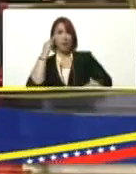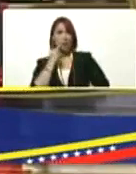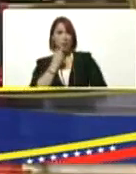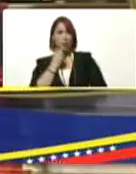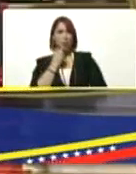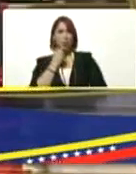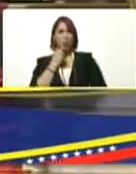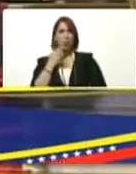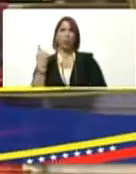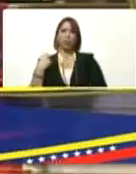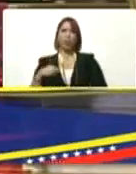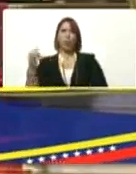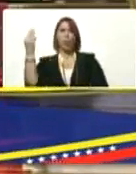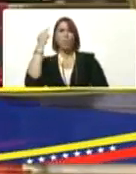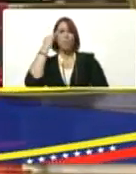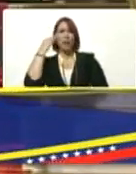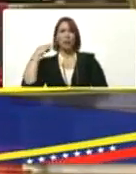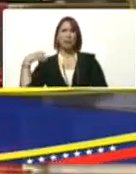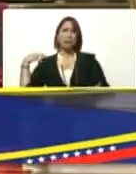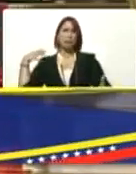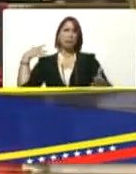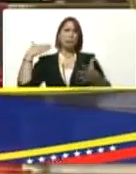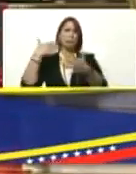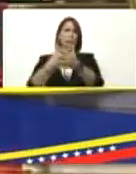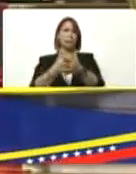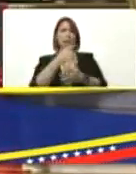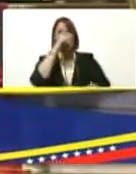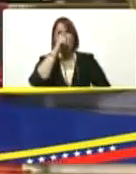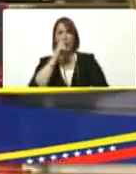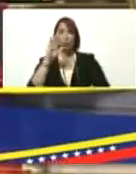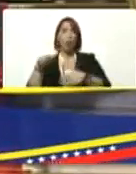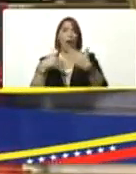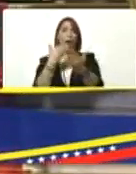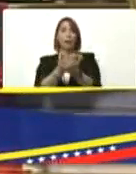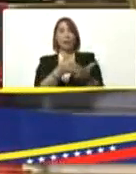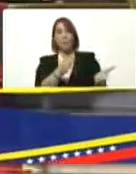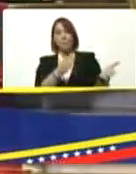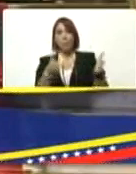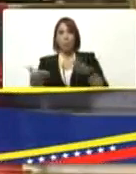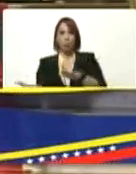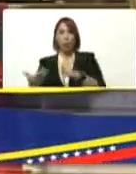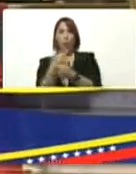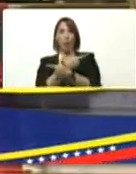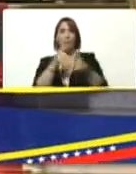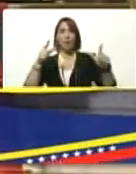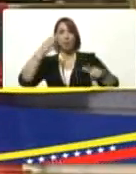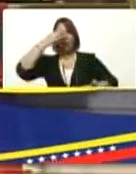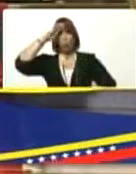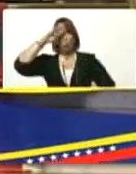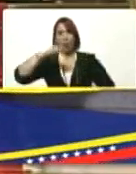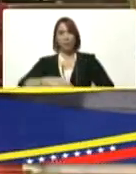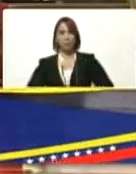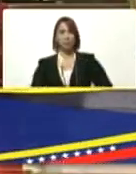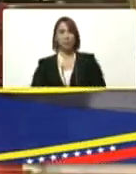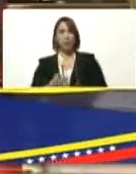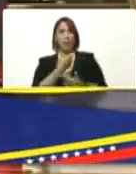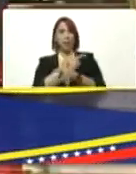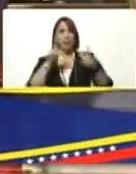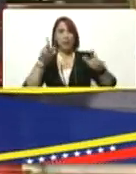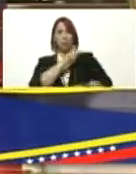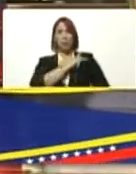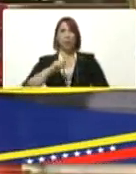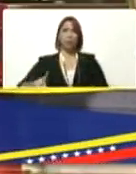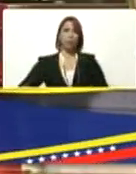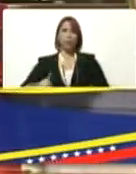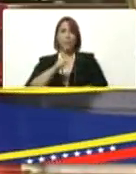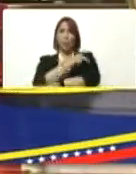tuvo en su mente durante años hasta su muerte. La liberación de Cuba, la liberación de Puerto Rico.